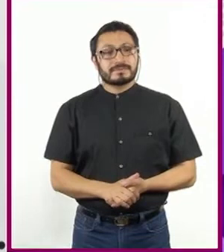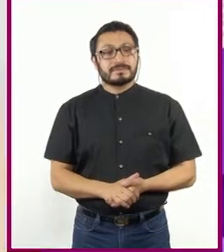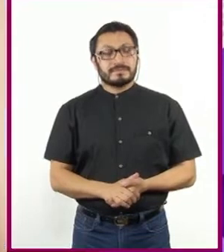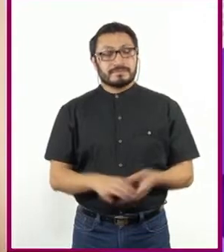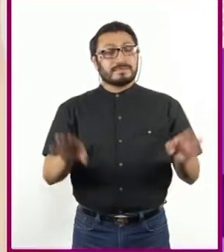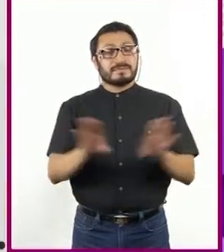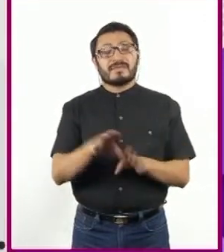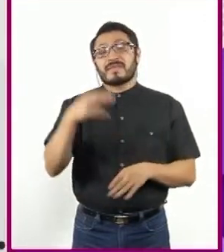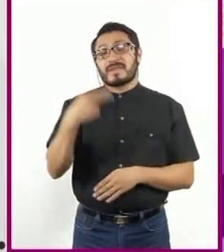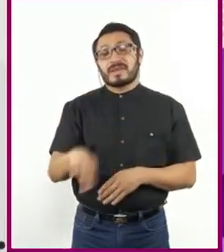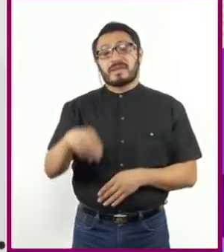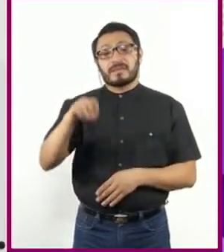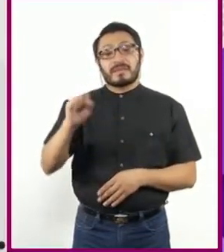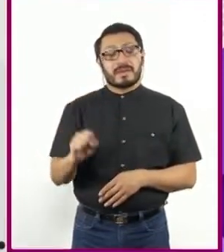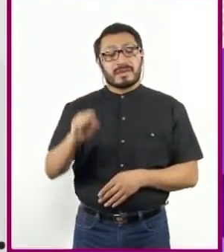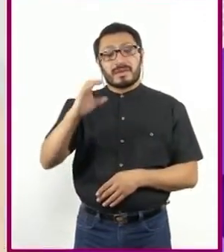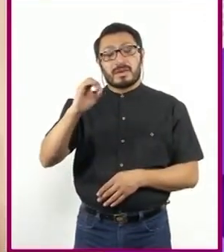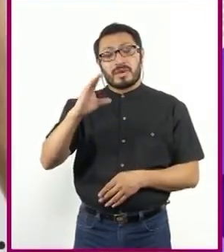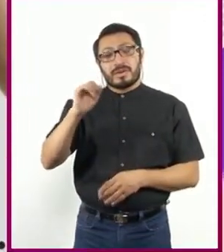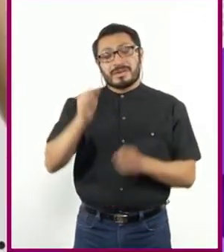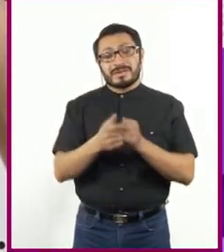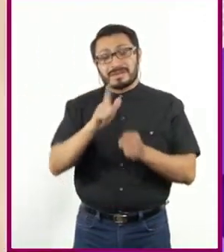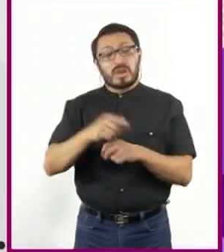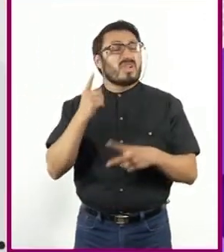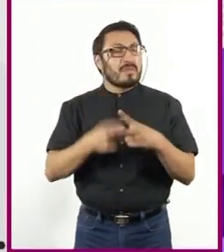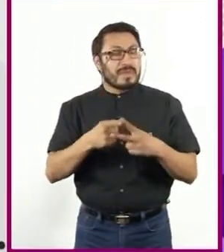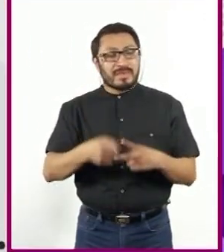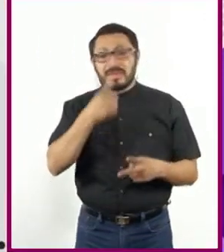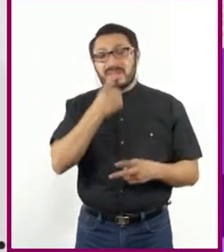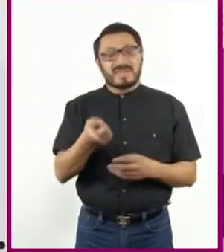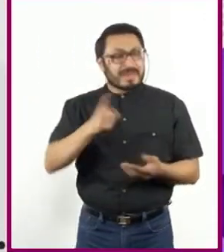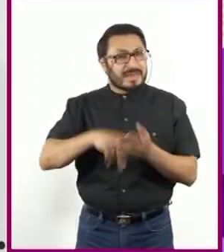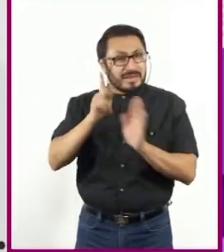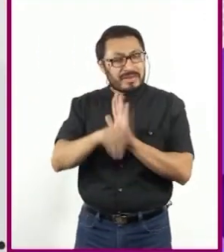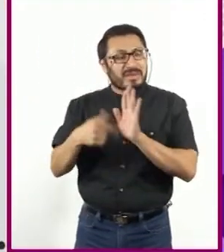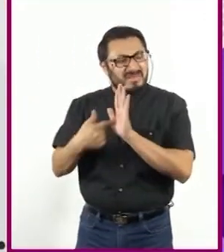¿Cómo se llama el sociólogo matemático que se menciona en el video?